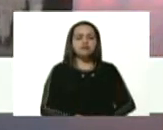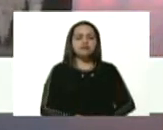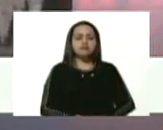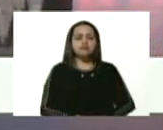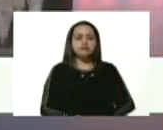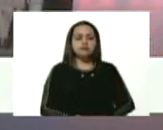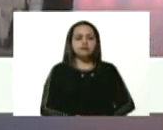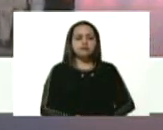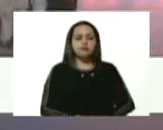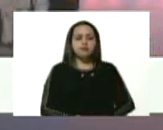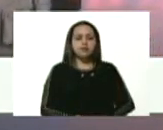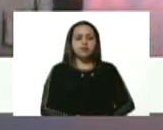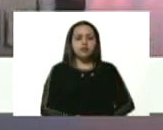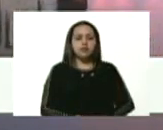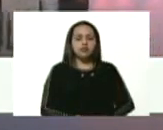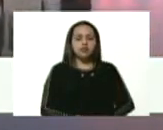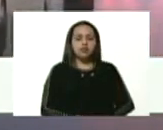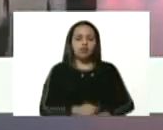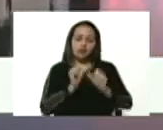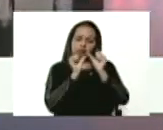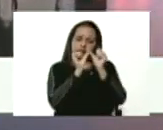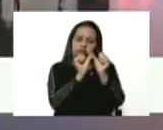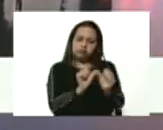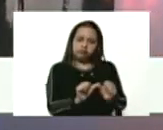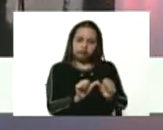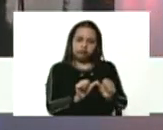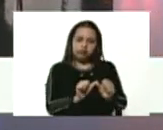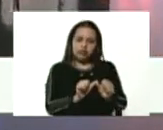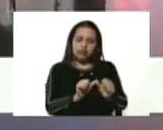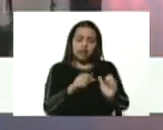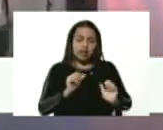que marcaron el surgimiento